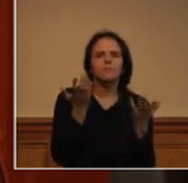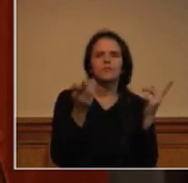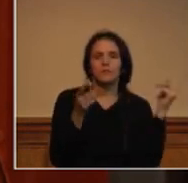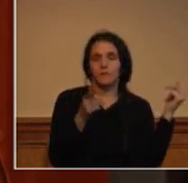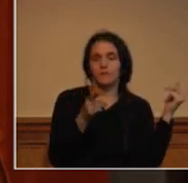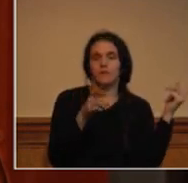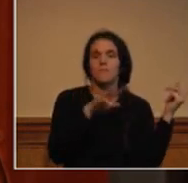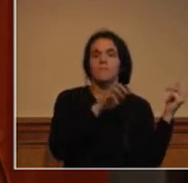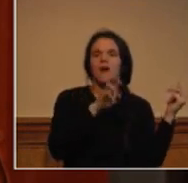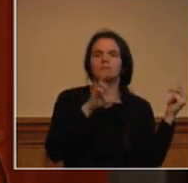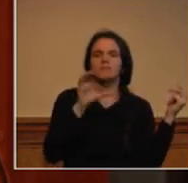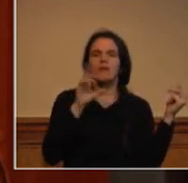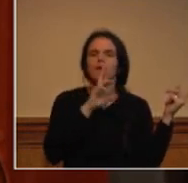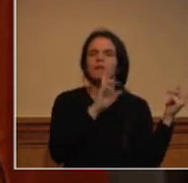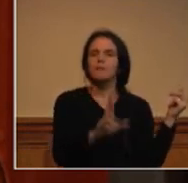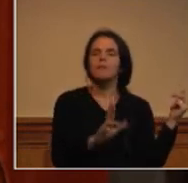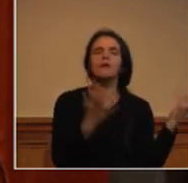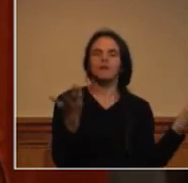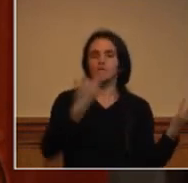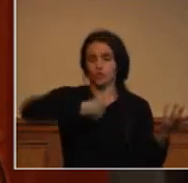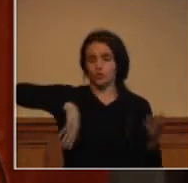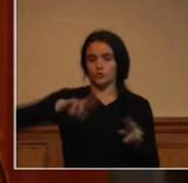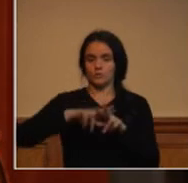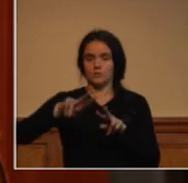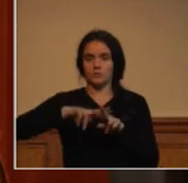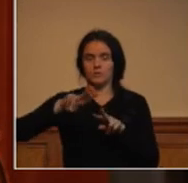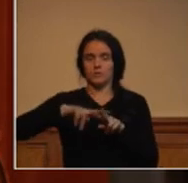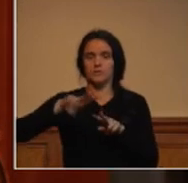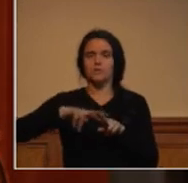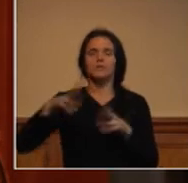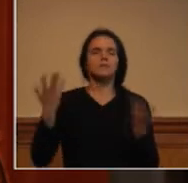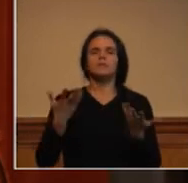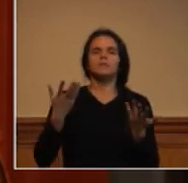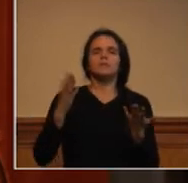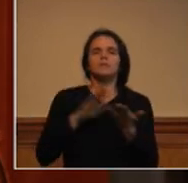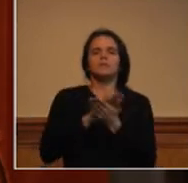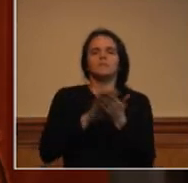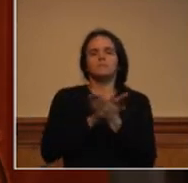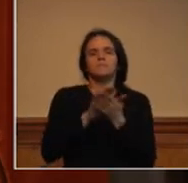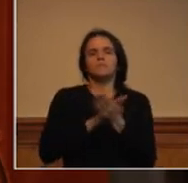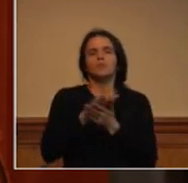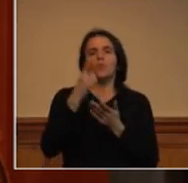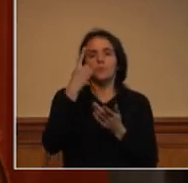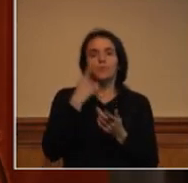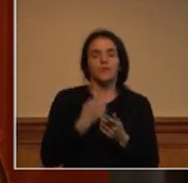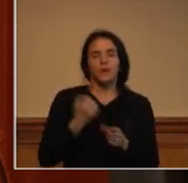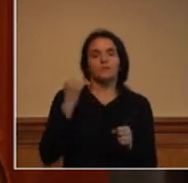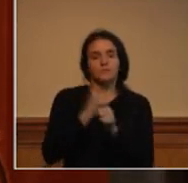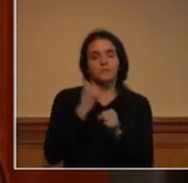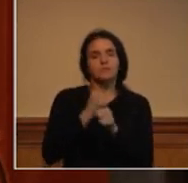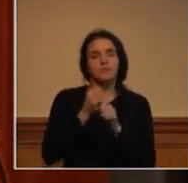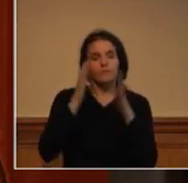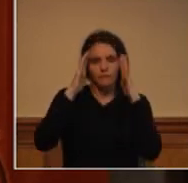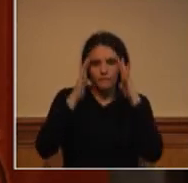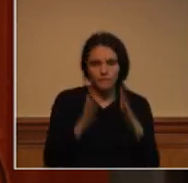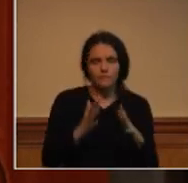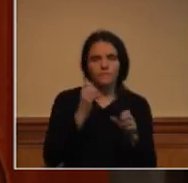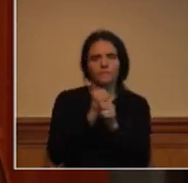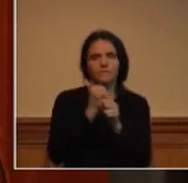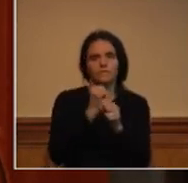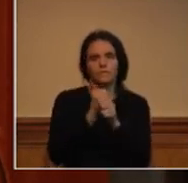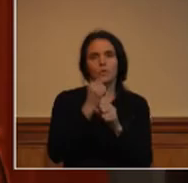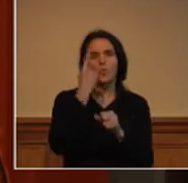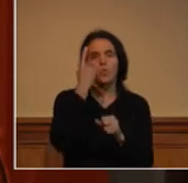es que tengan alguna jornada. Lo que nosotros hicimos con lo que está testeado es una jornada intensa, una vez a la semana. Estuvieron en el laboratorio y yo te diría